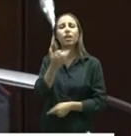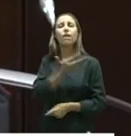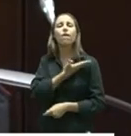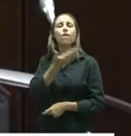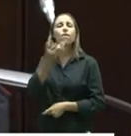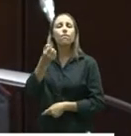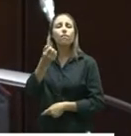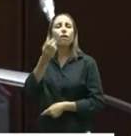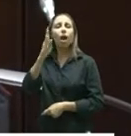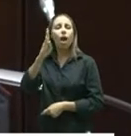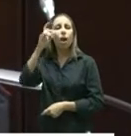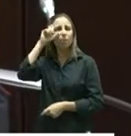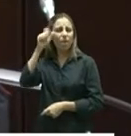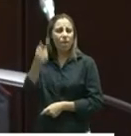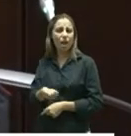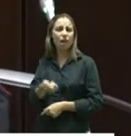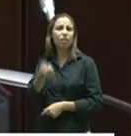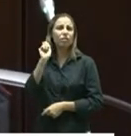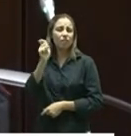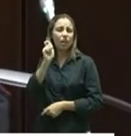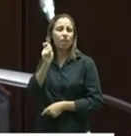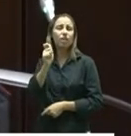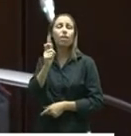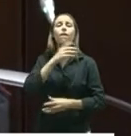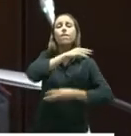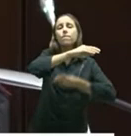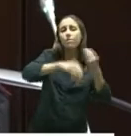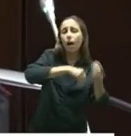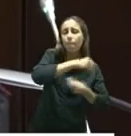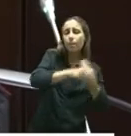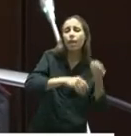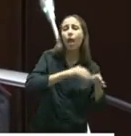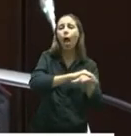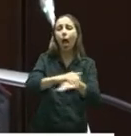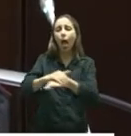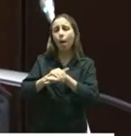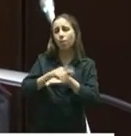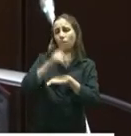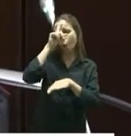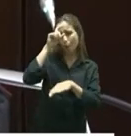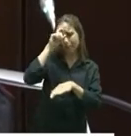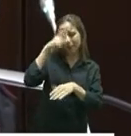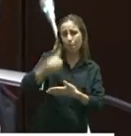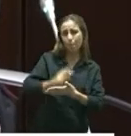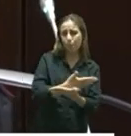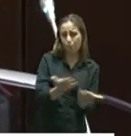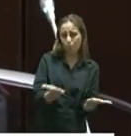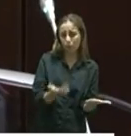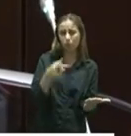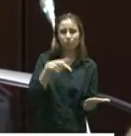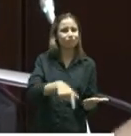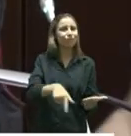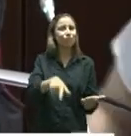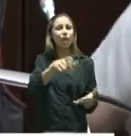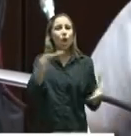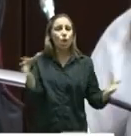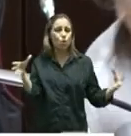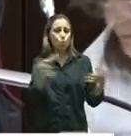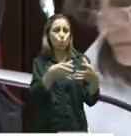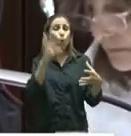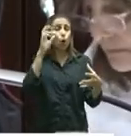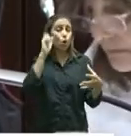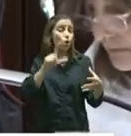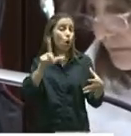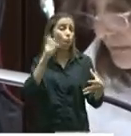constituida hace muchos años que son familiares y amigos del hospital público y que han tenido un rol importantísimo en la en la defensa de la